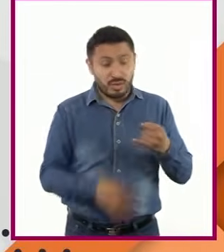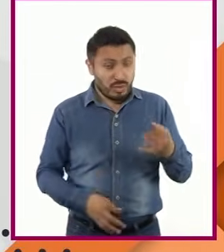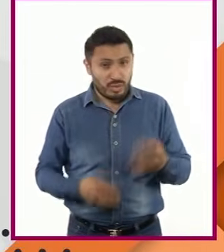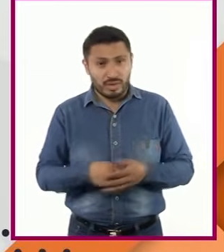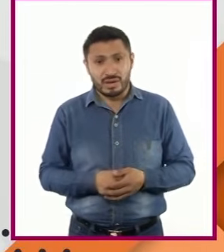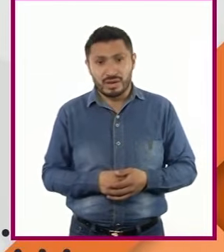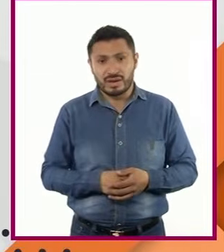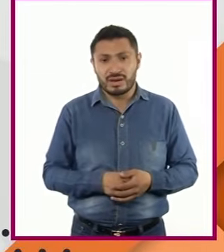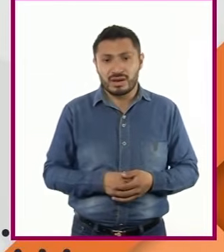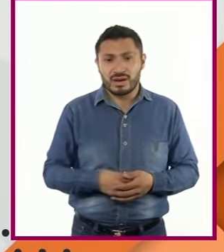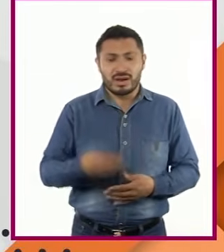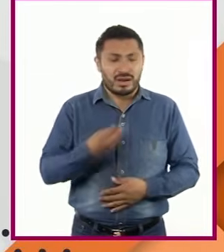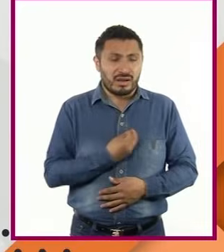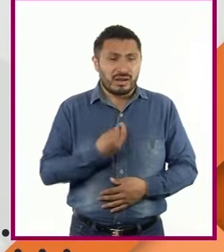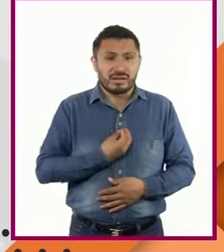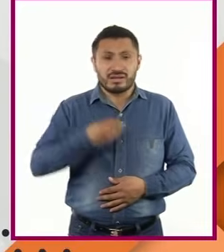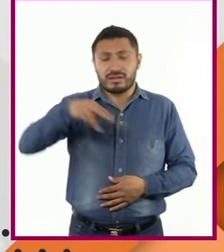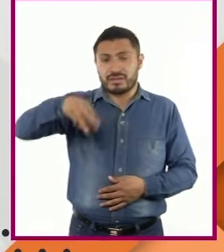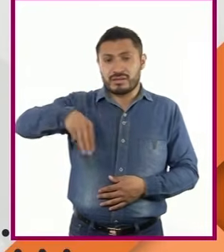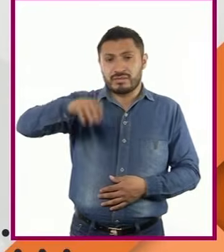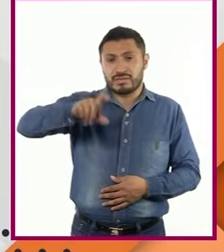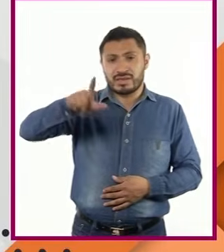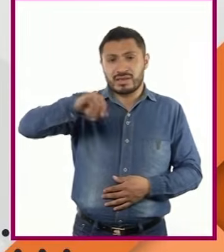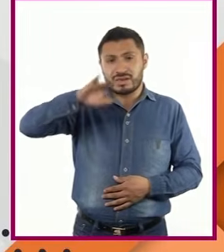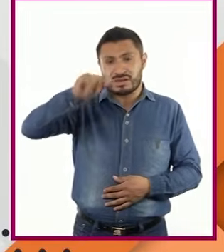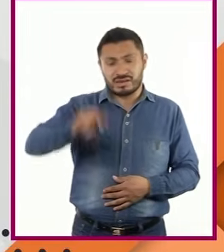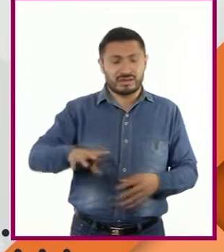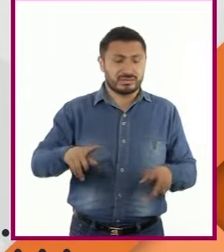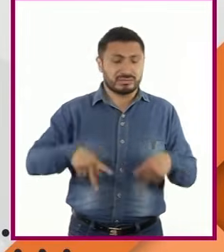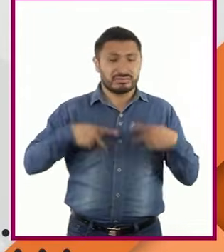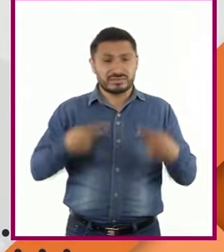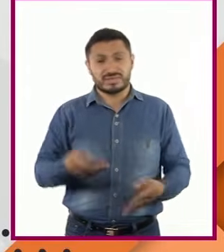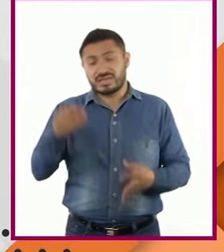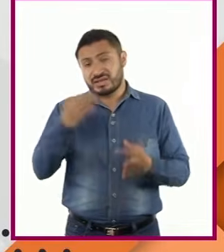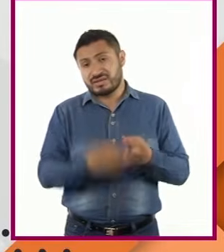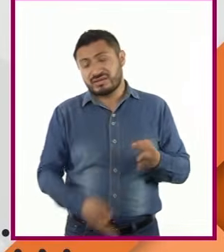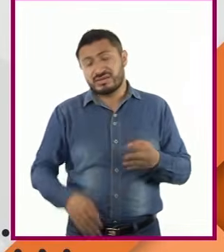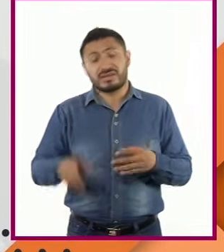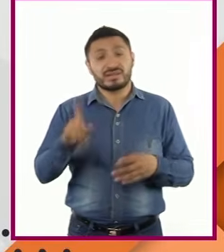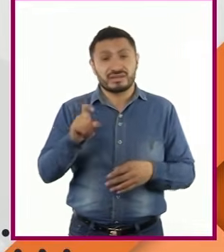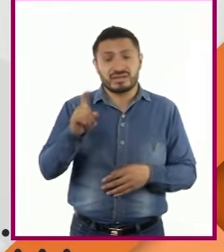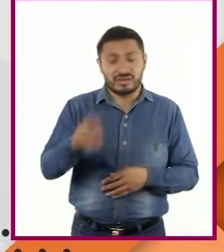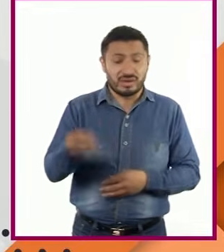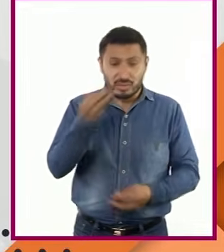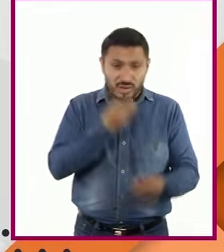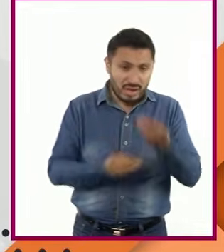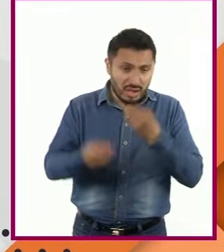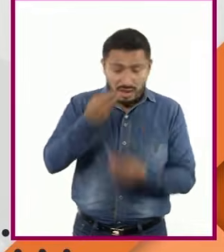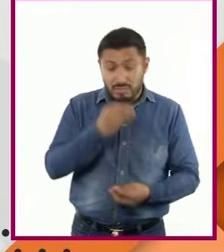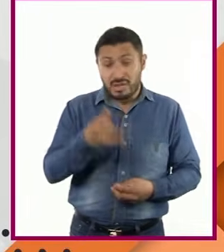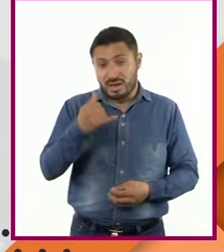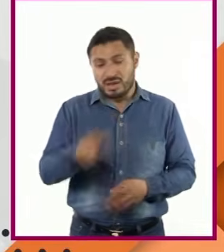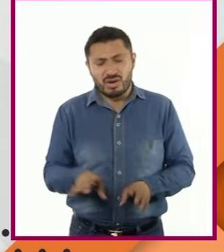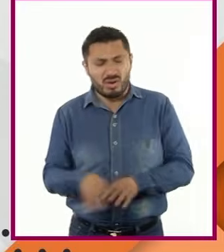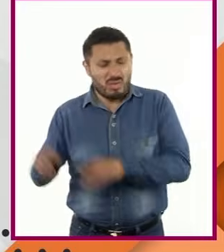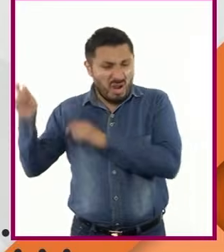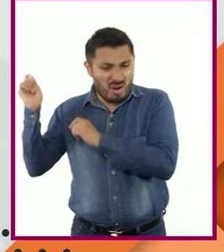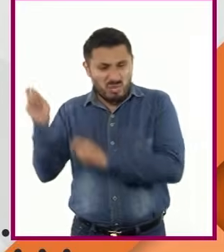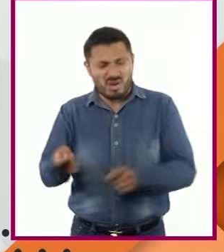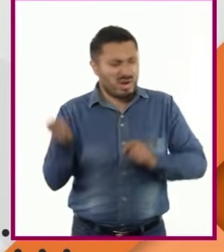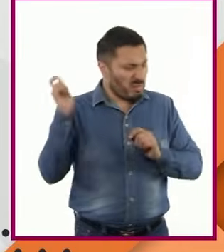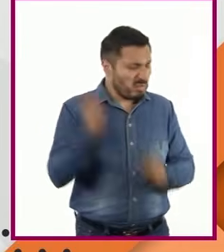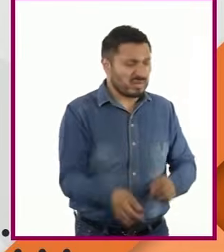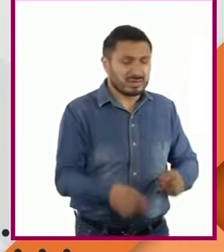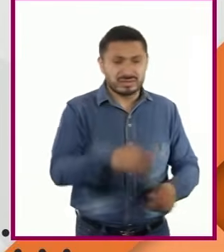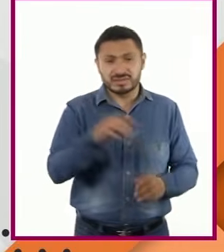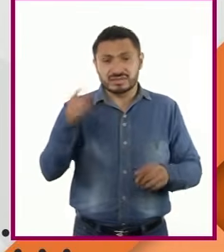Finalmente, la resistencia mexica, debilitada por la falta de agua y víveres y azotada por las